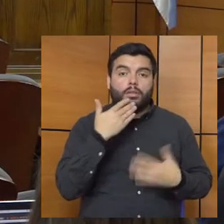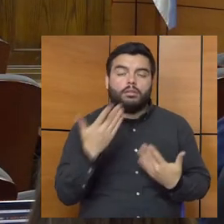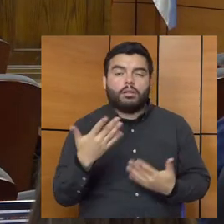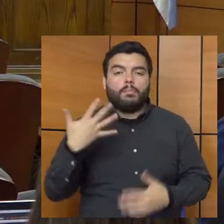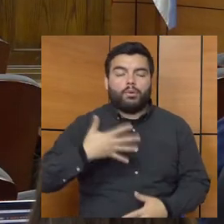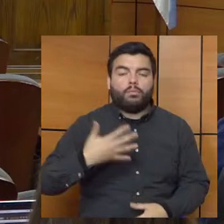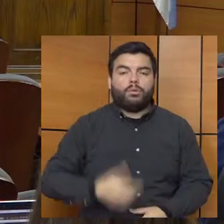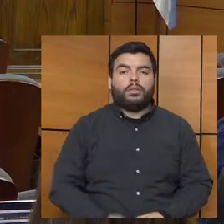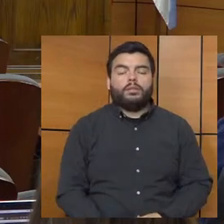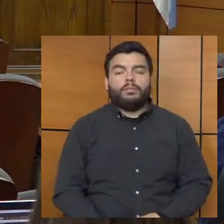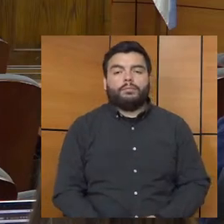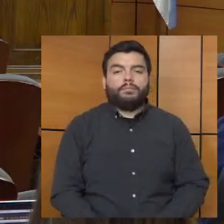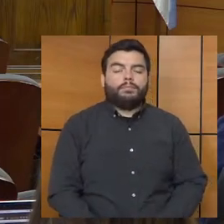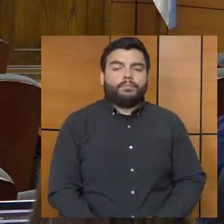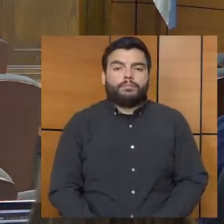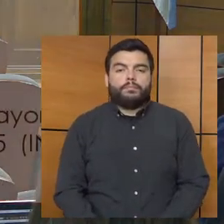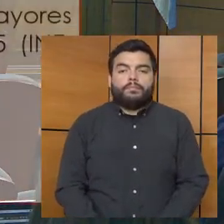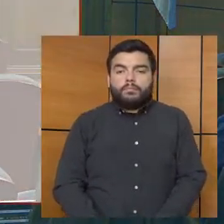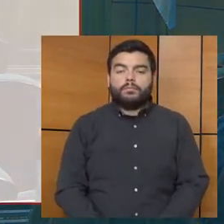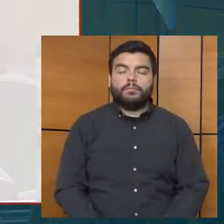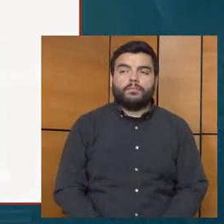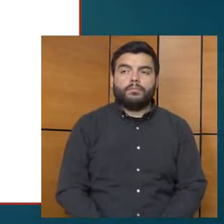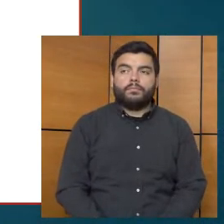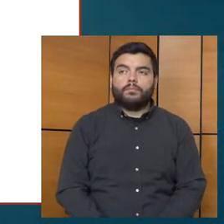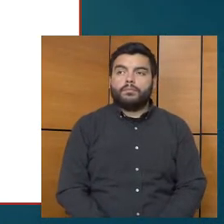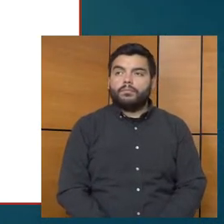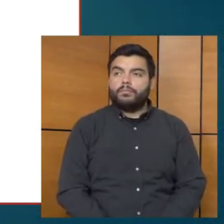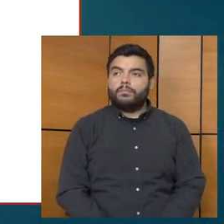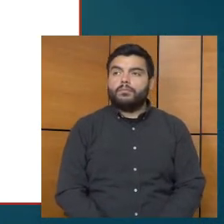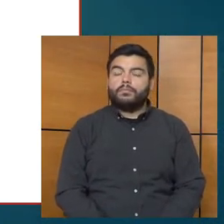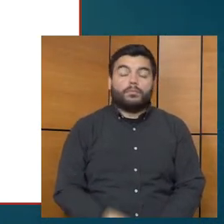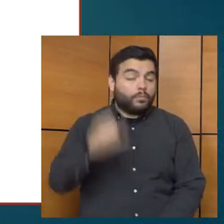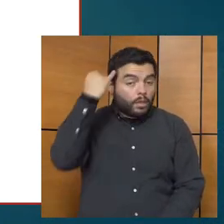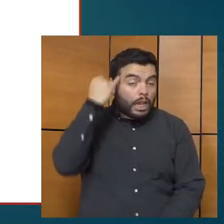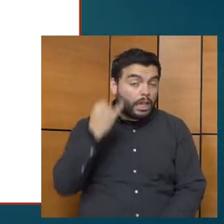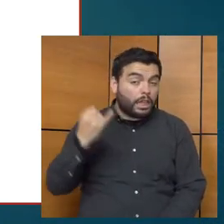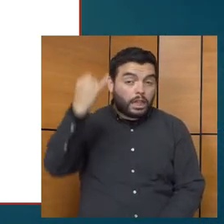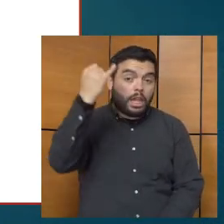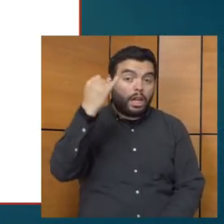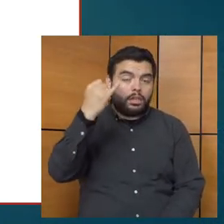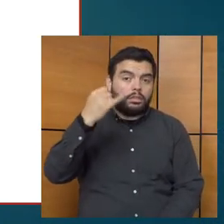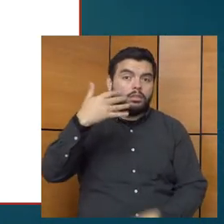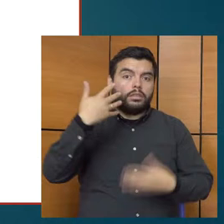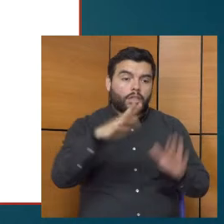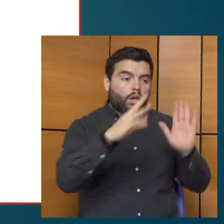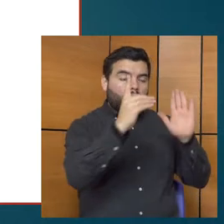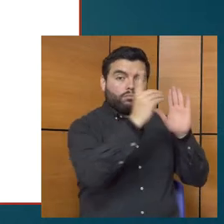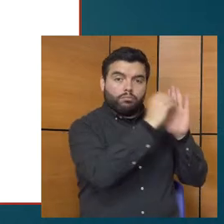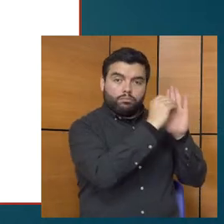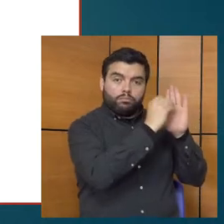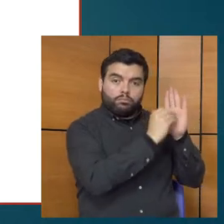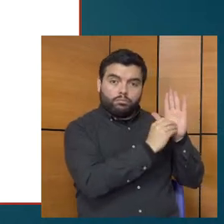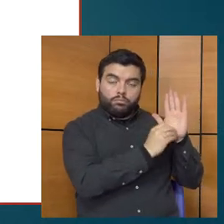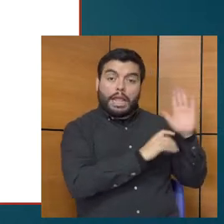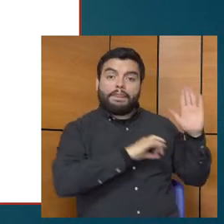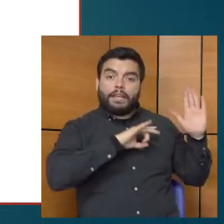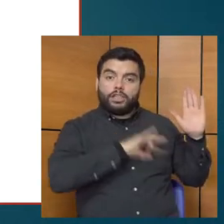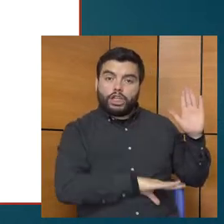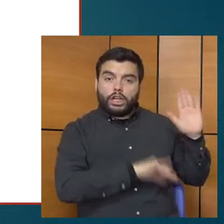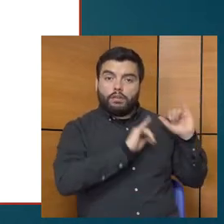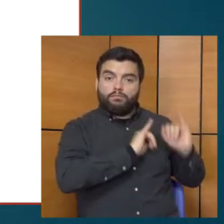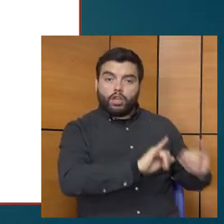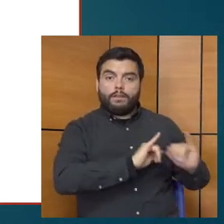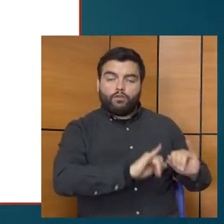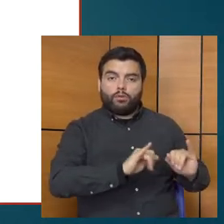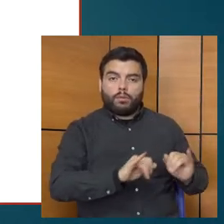FONDEFID. Bien, algunas ideas más, ya con datos de Chile, ¿no? Pues, por ejemplo,